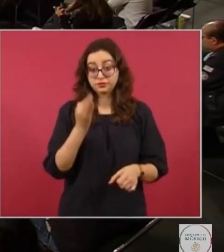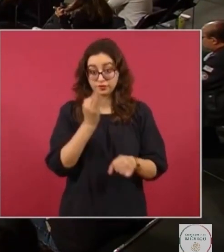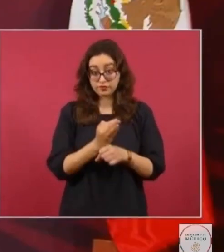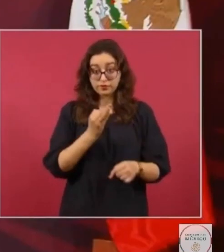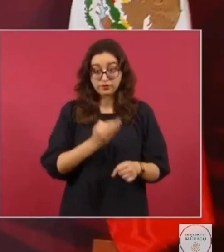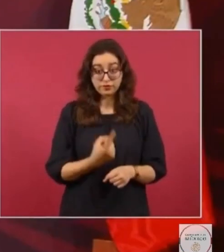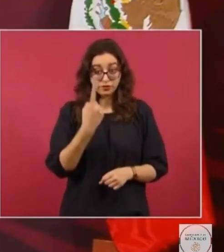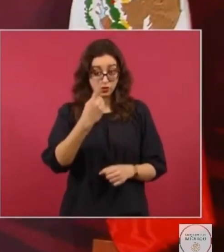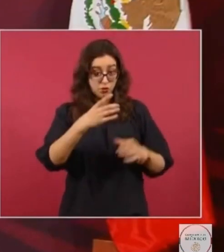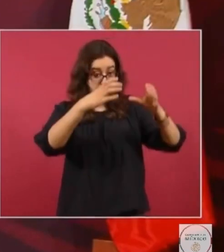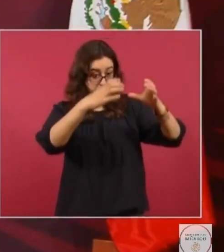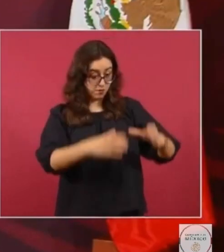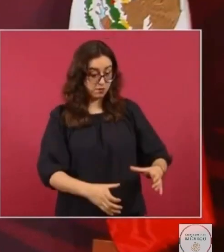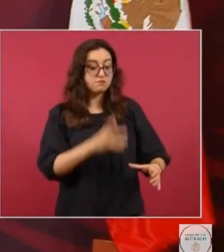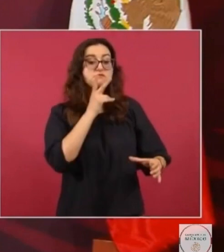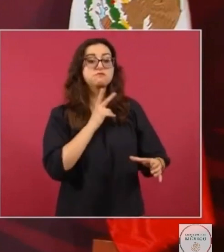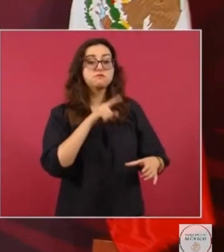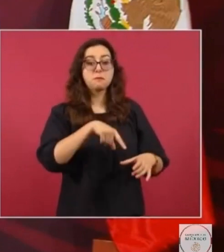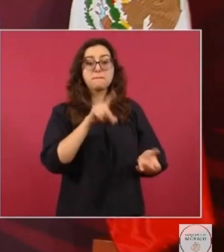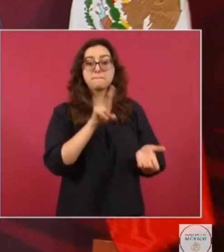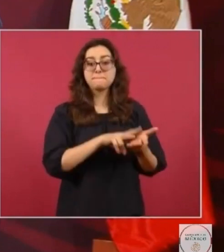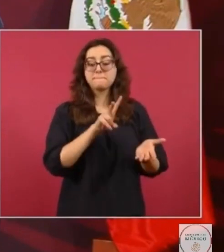67.27 dólares el barril.